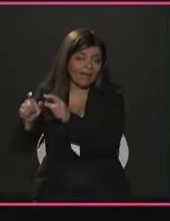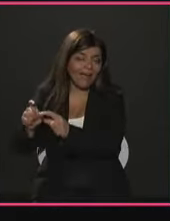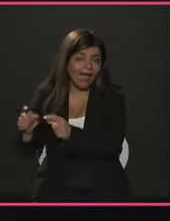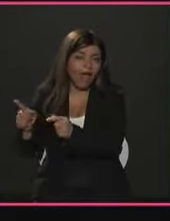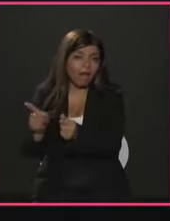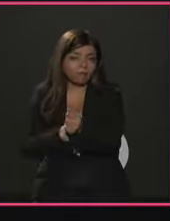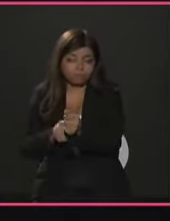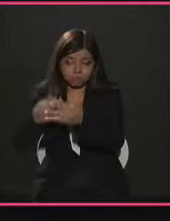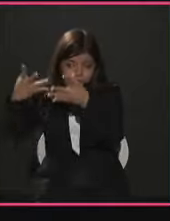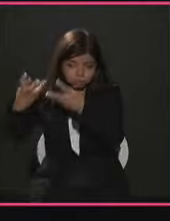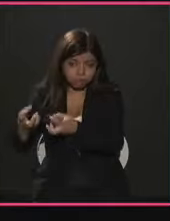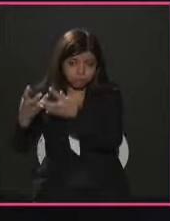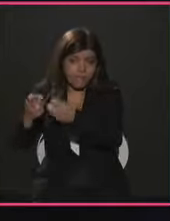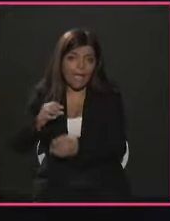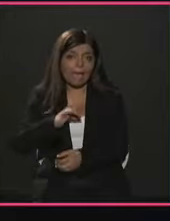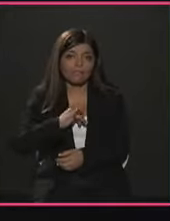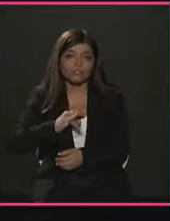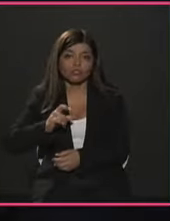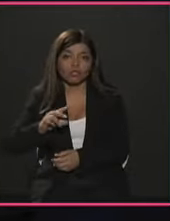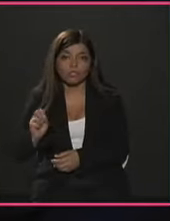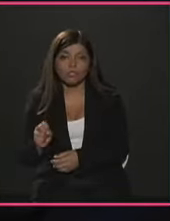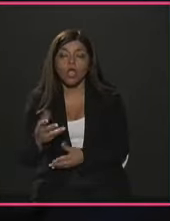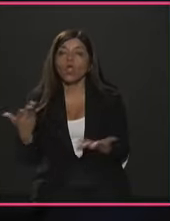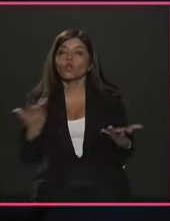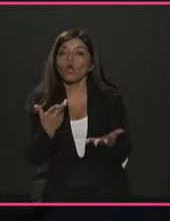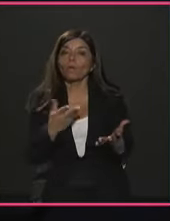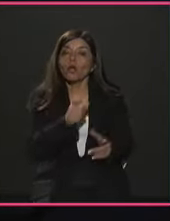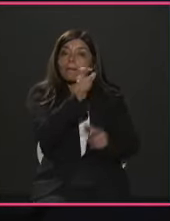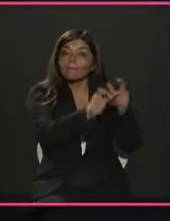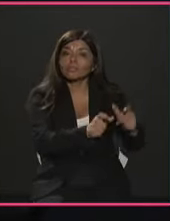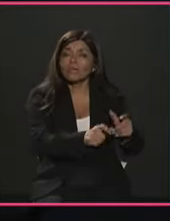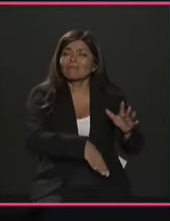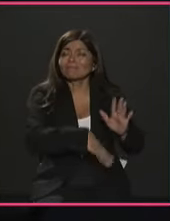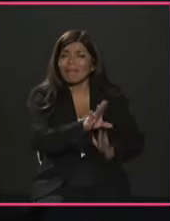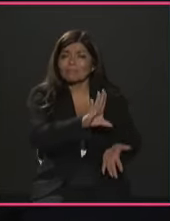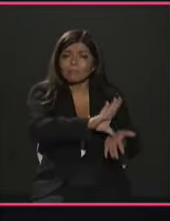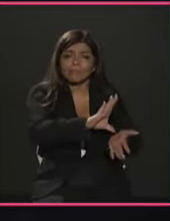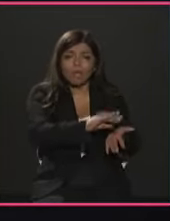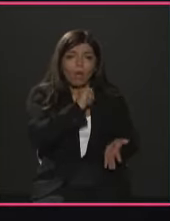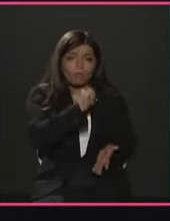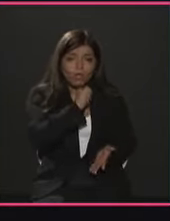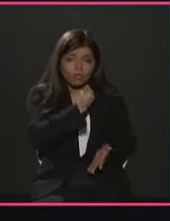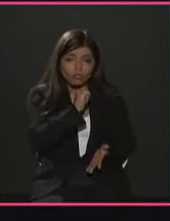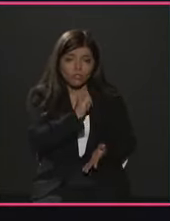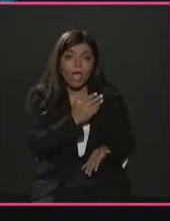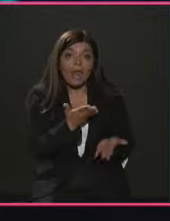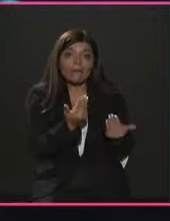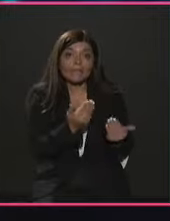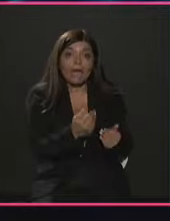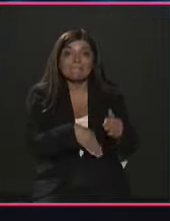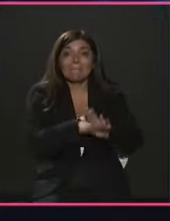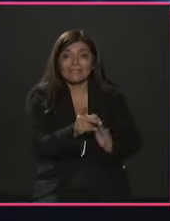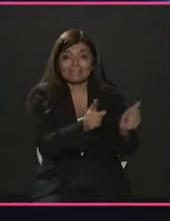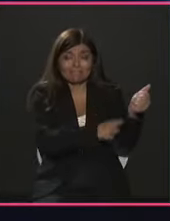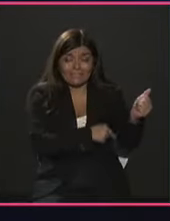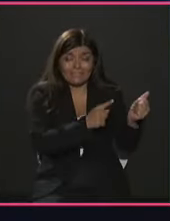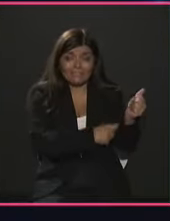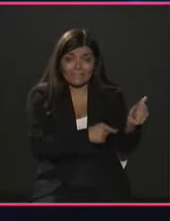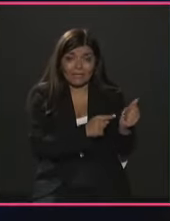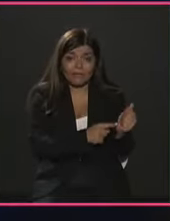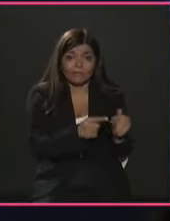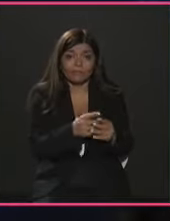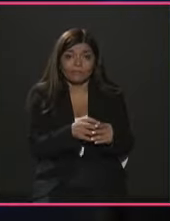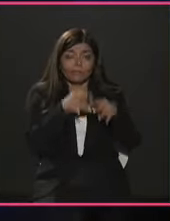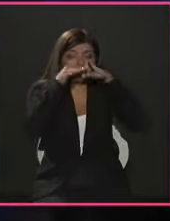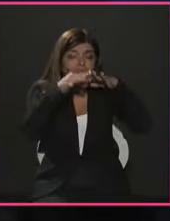cómo logramos sacar a la gente de la pobreza en los países más pobres del mundo lo que requiere consumo energético sin seguir aumentando las